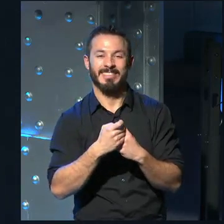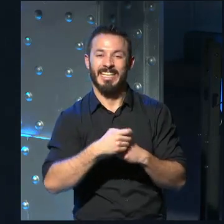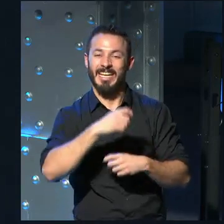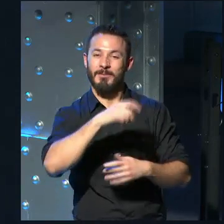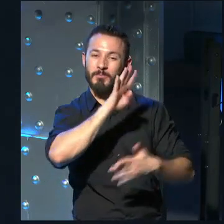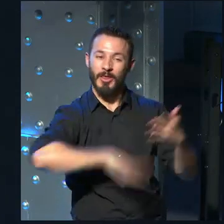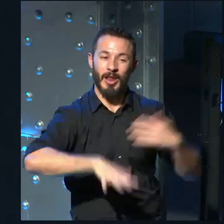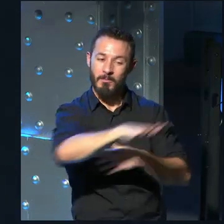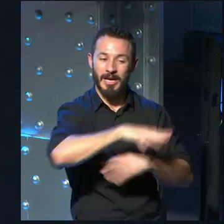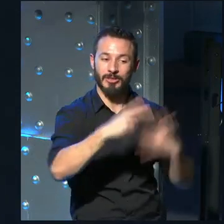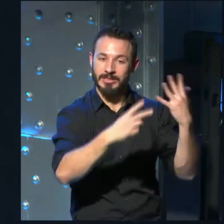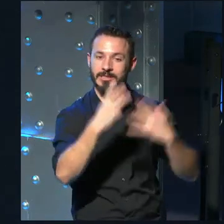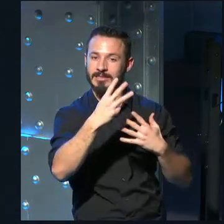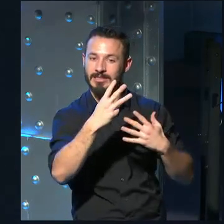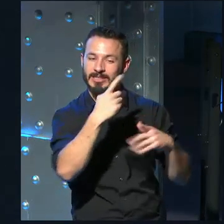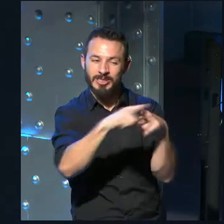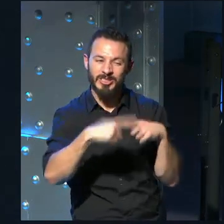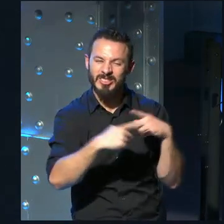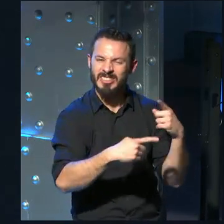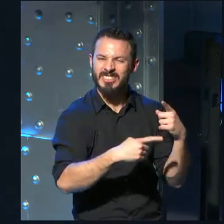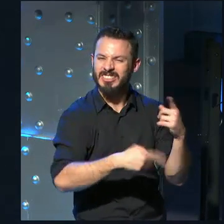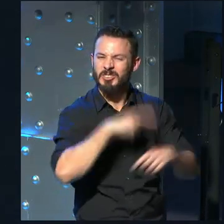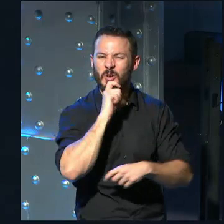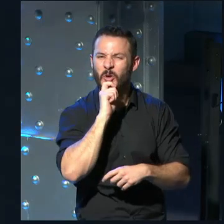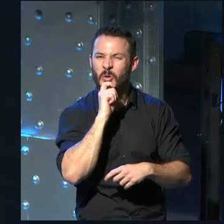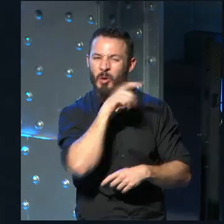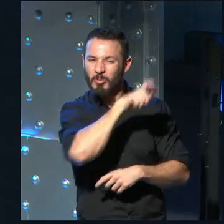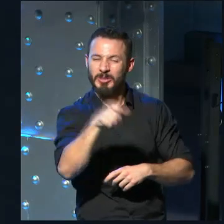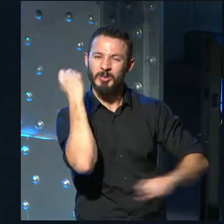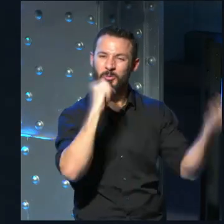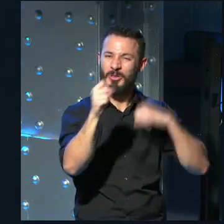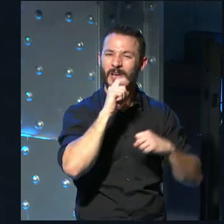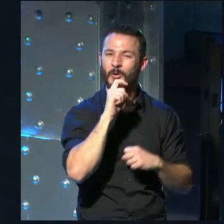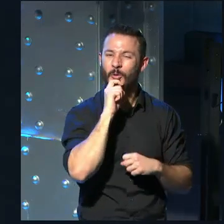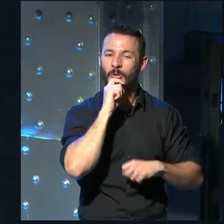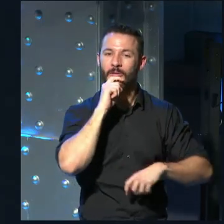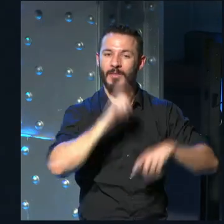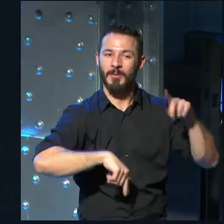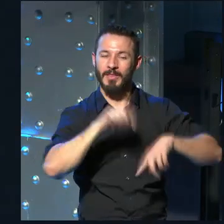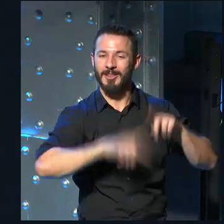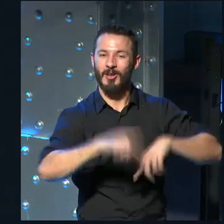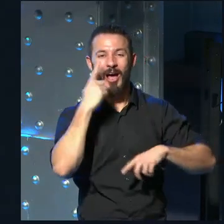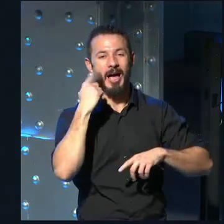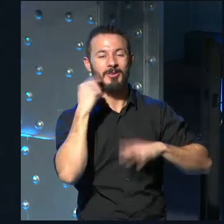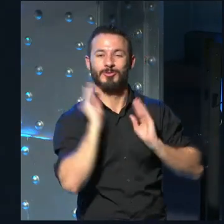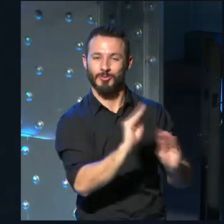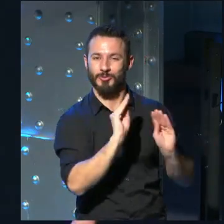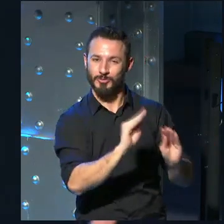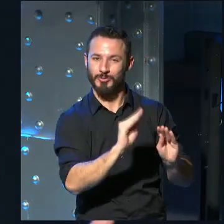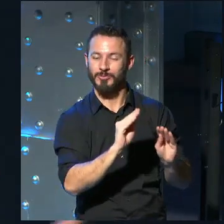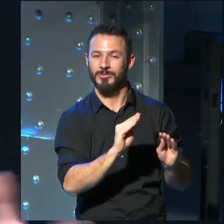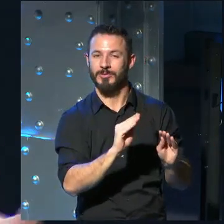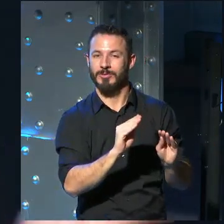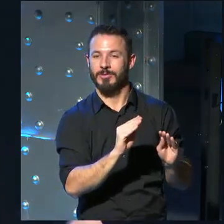ciudad sucedían las cosas y los comportamientos de los ciudadanos en función de sus hábitos, ¿no? Entender qué ciudades